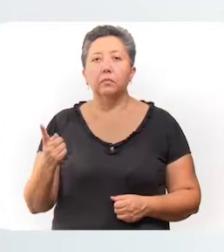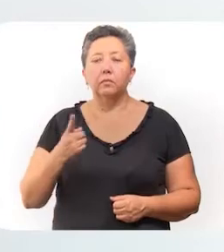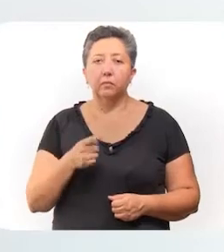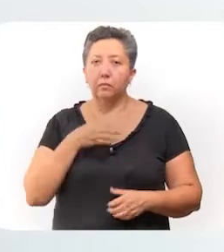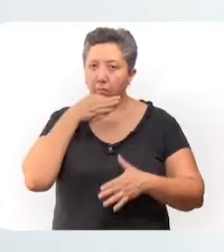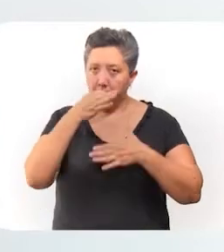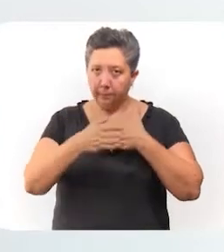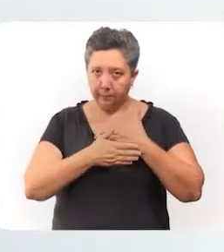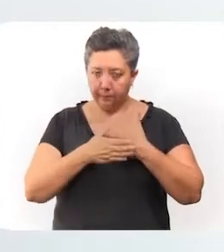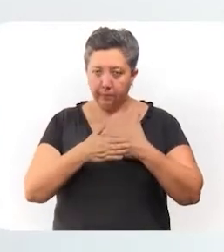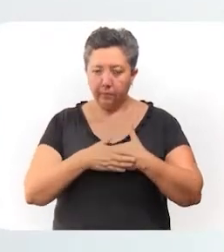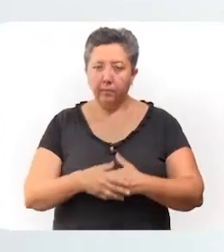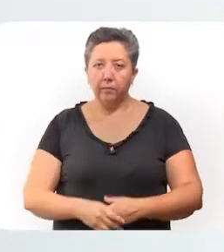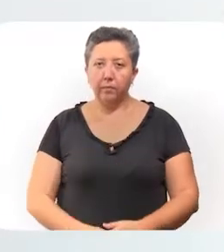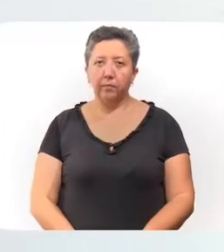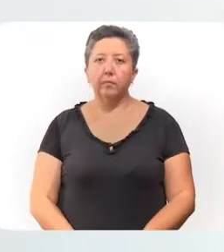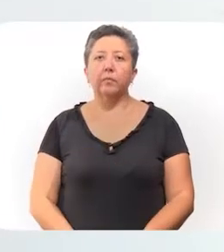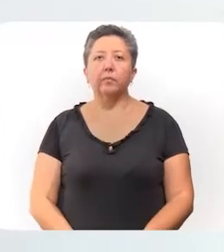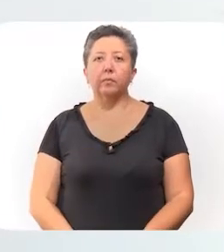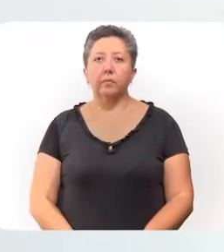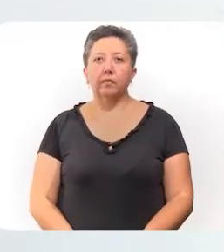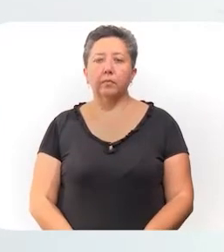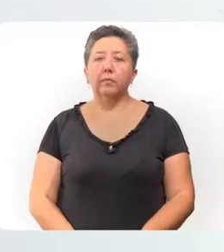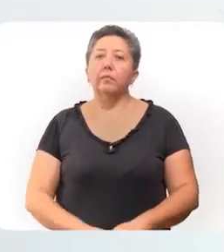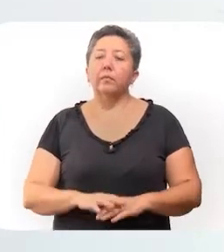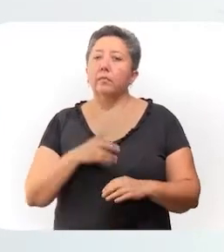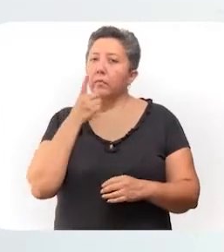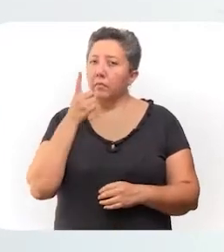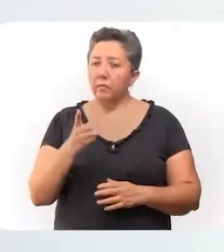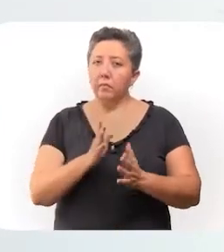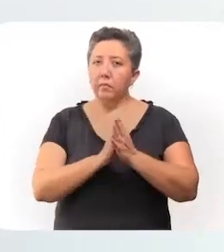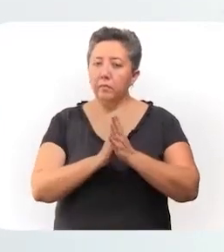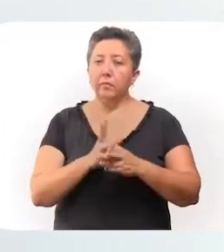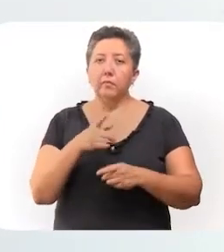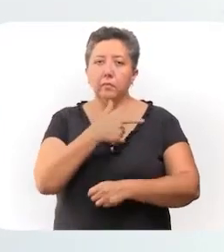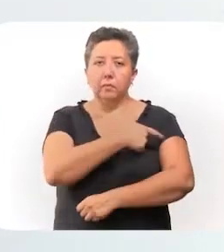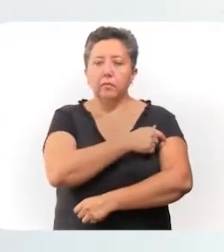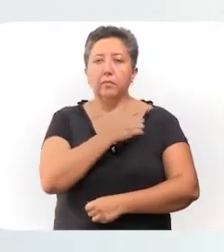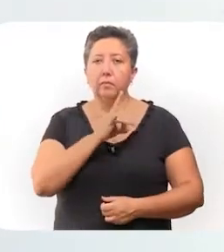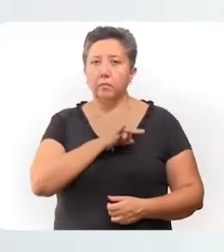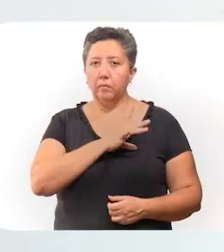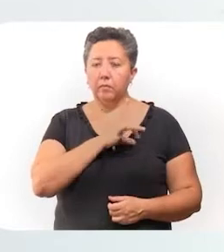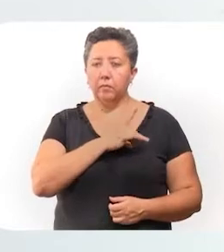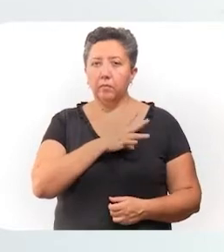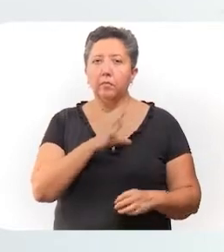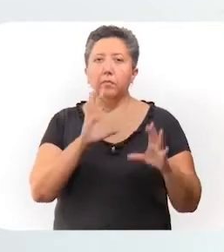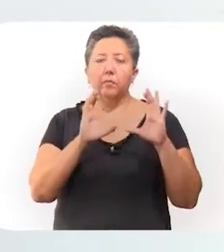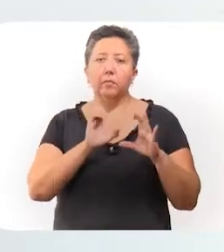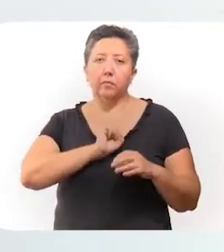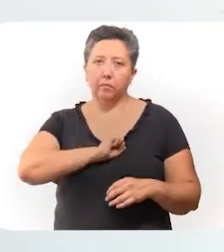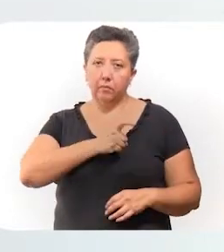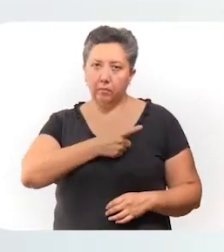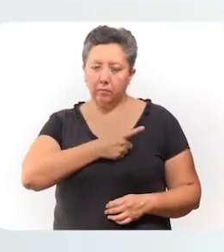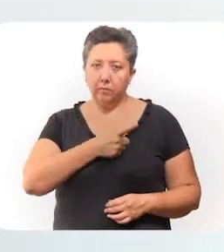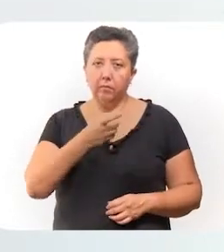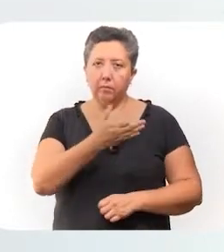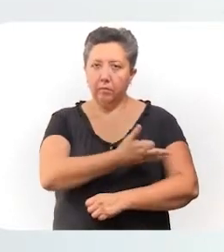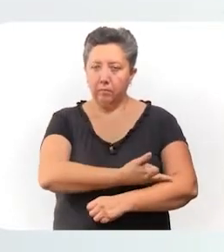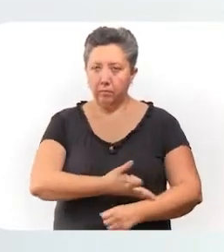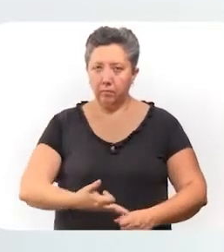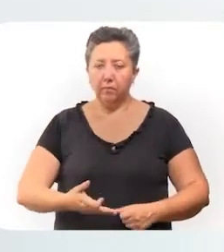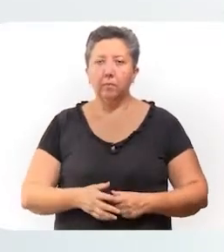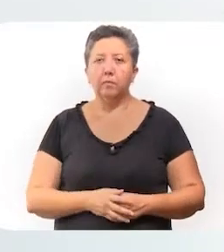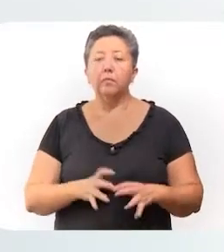que se darán a conocer próximamente. Los invitamos a vacunarse sin temor para proteger nuestra salud y la de nuestras